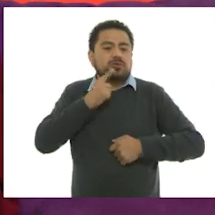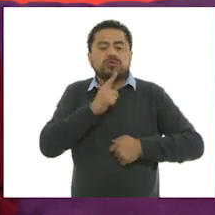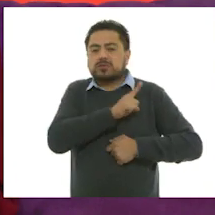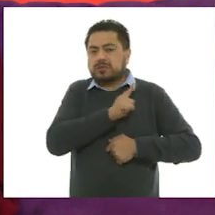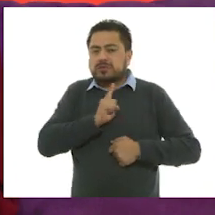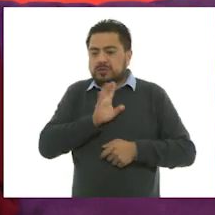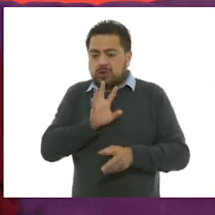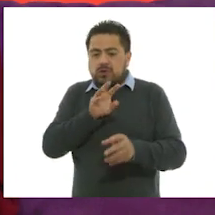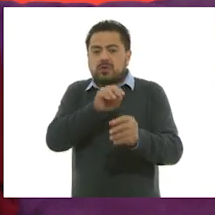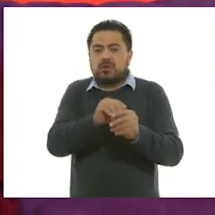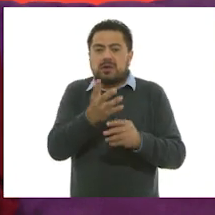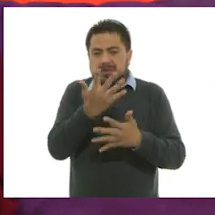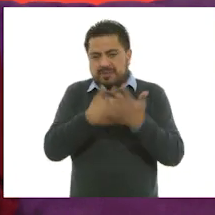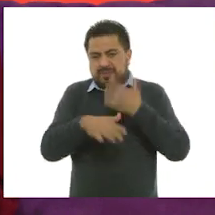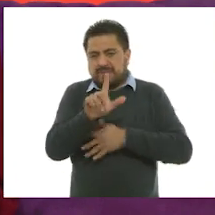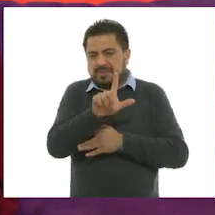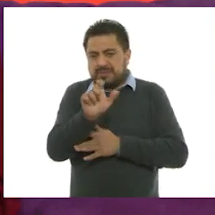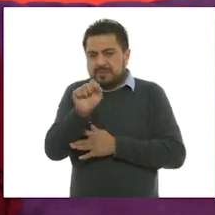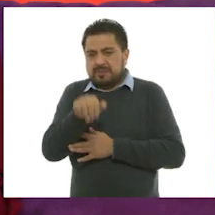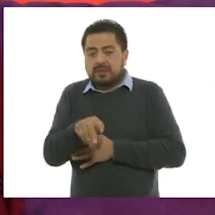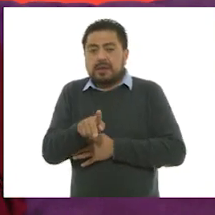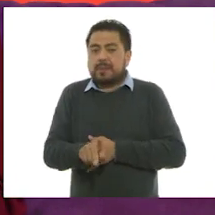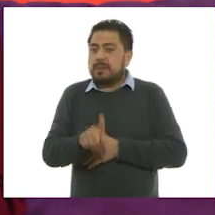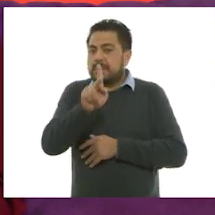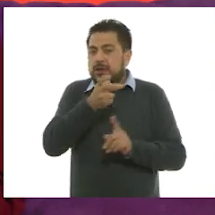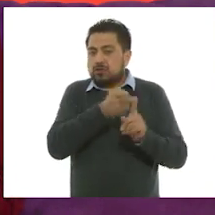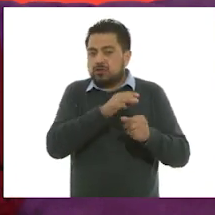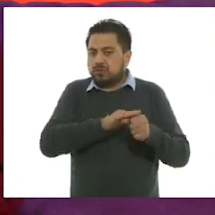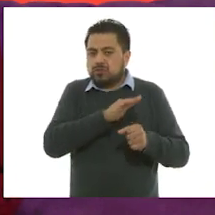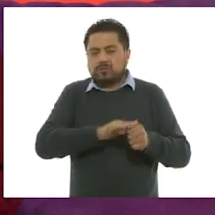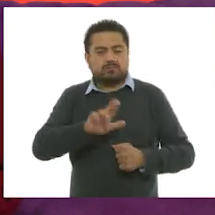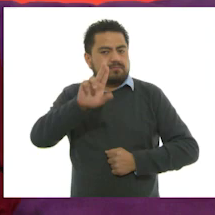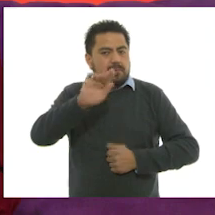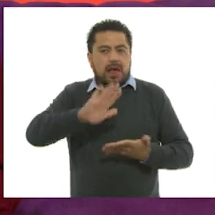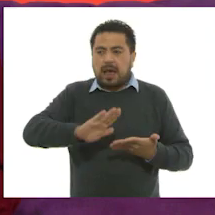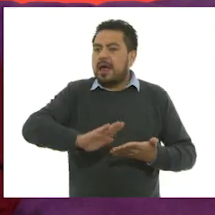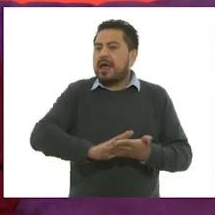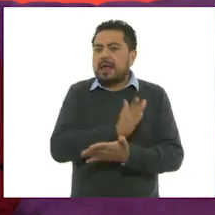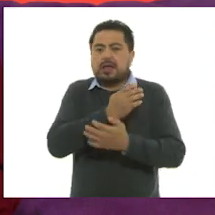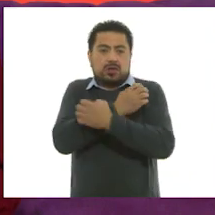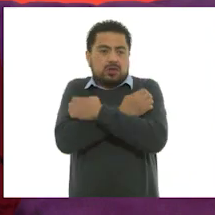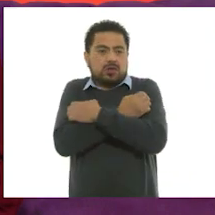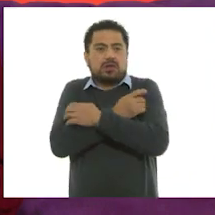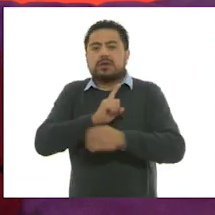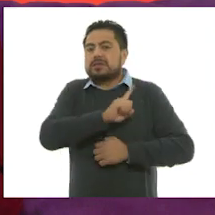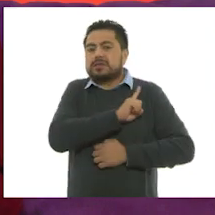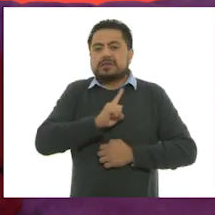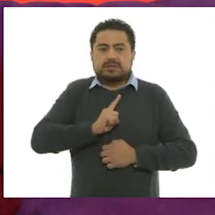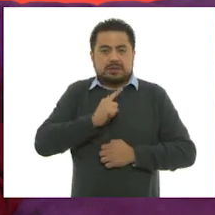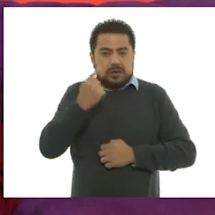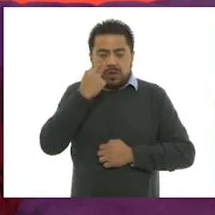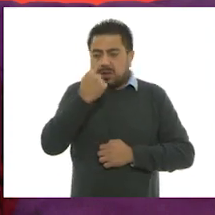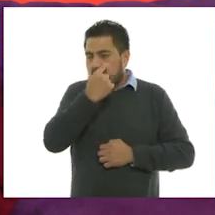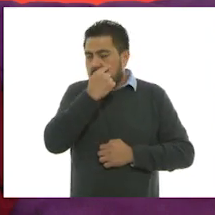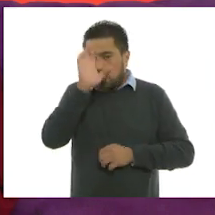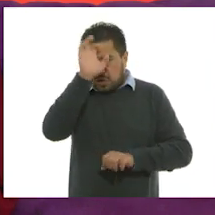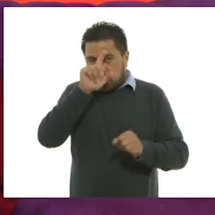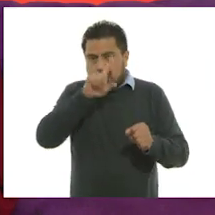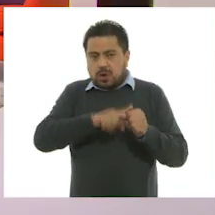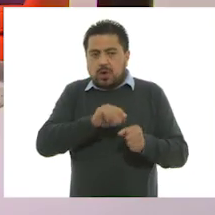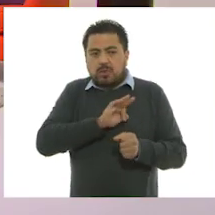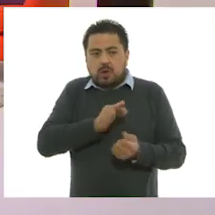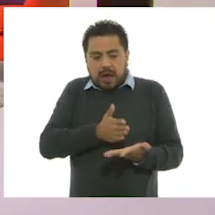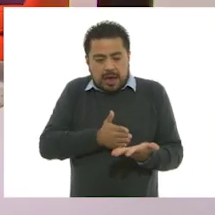el uso de la lengua de señas, pero eso no es suficiente. Además, dicha educación debe ser visual y culturalmente